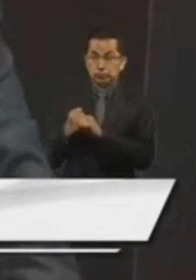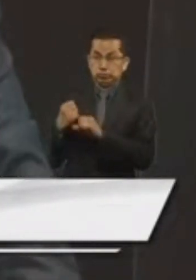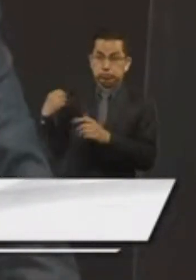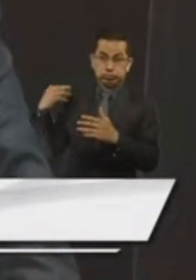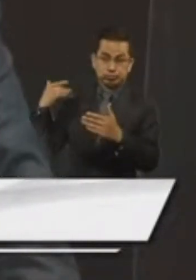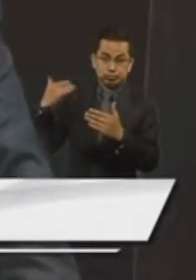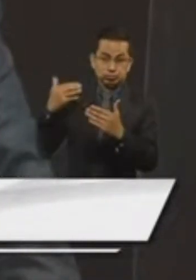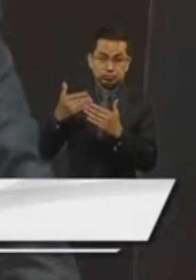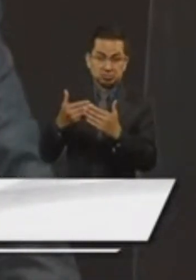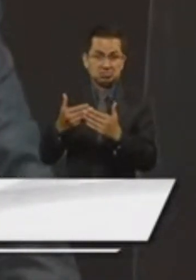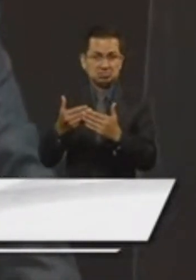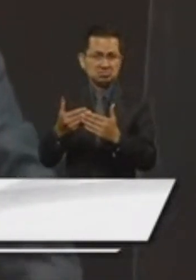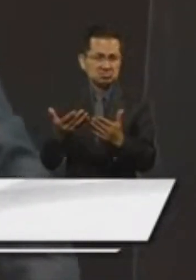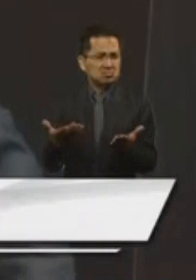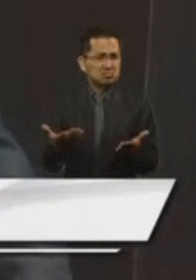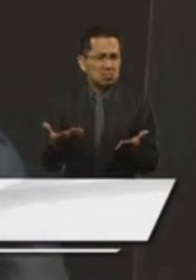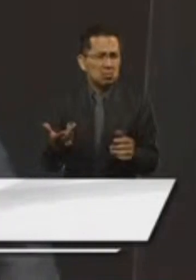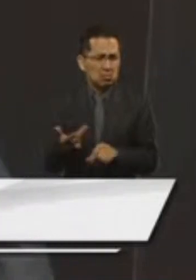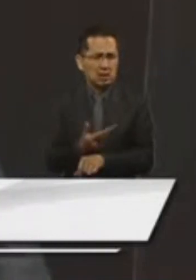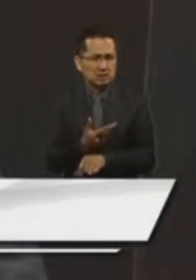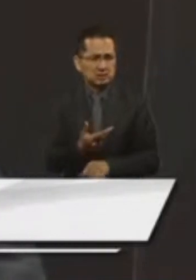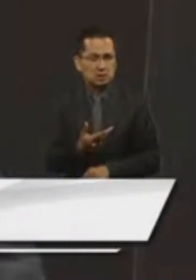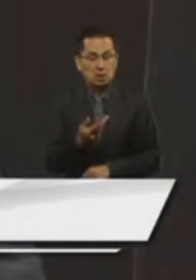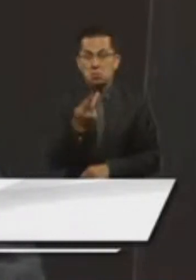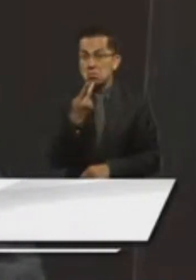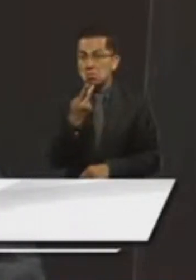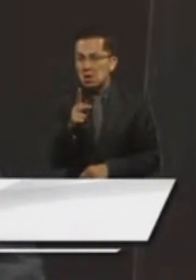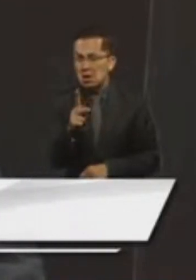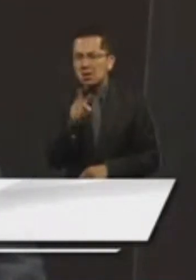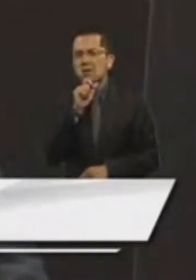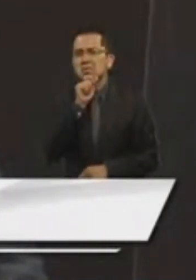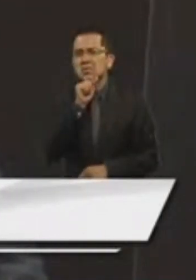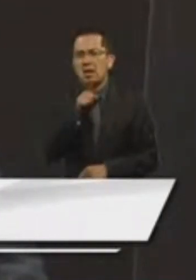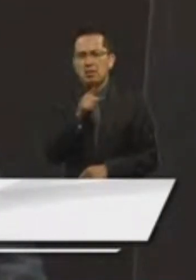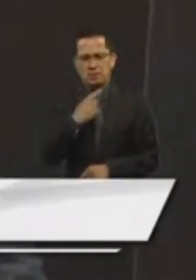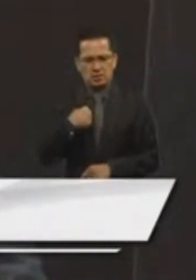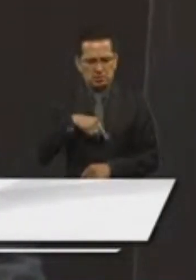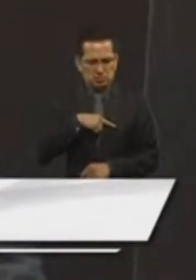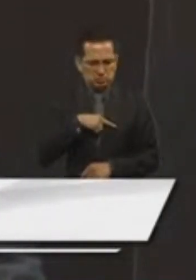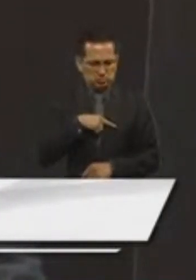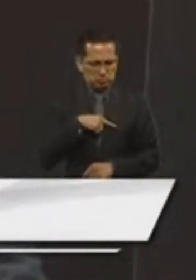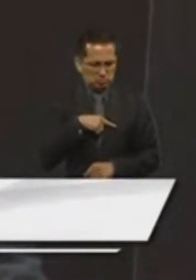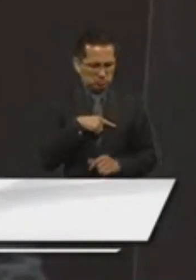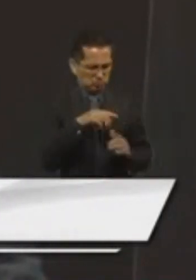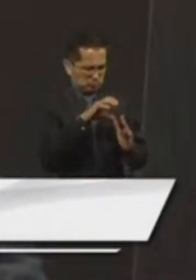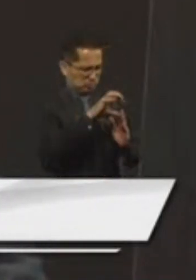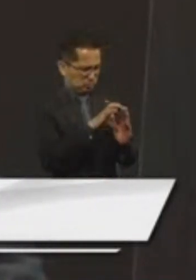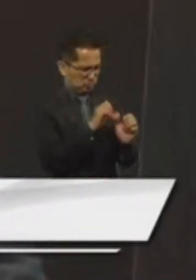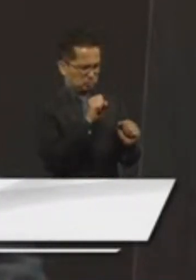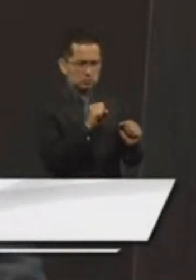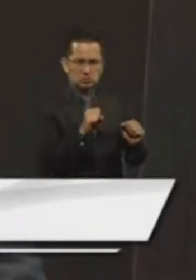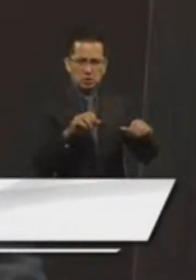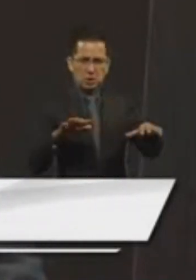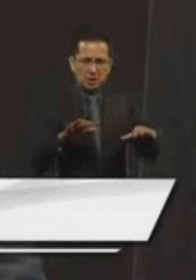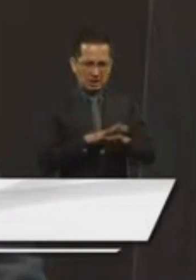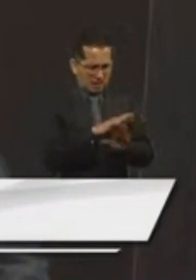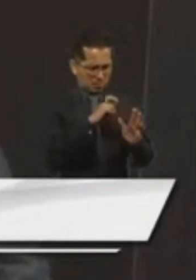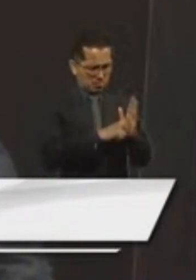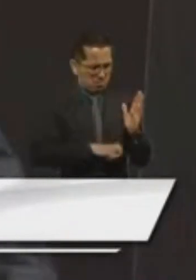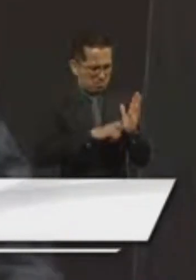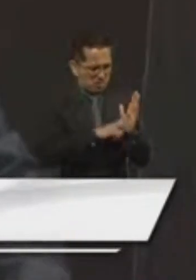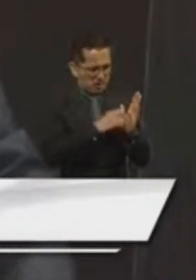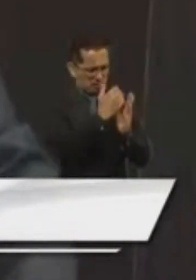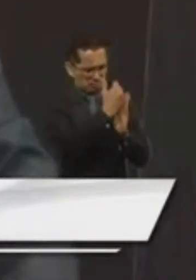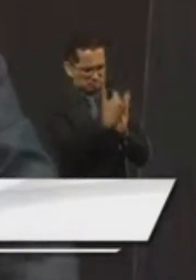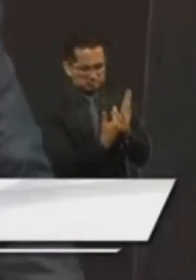Magna los principios que en el 18 llevamos a las urnas y que